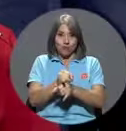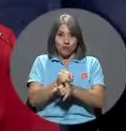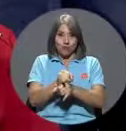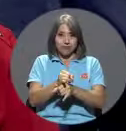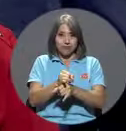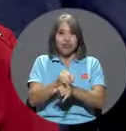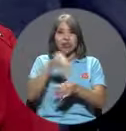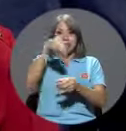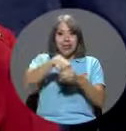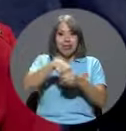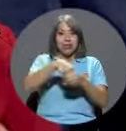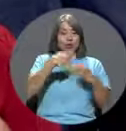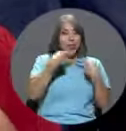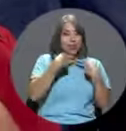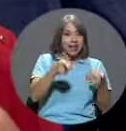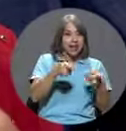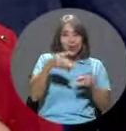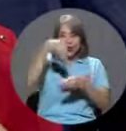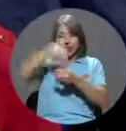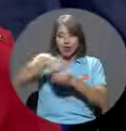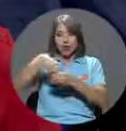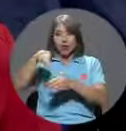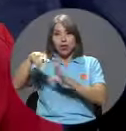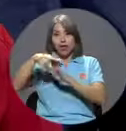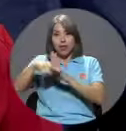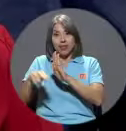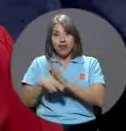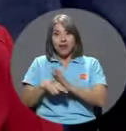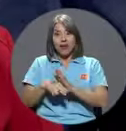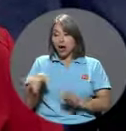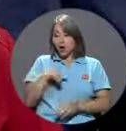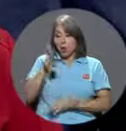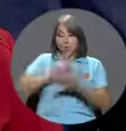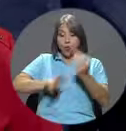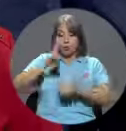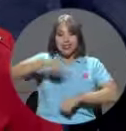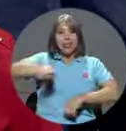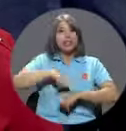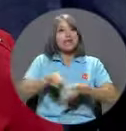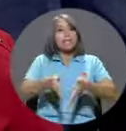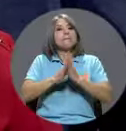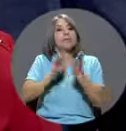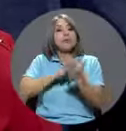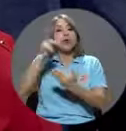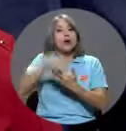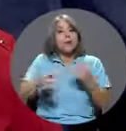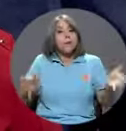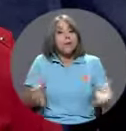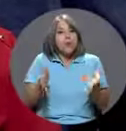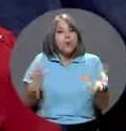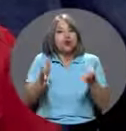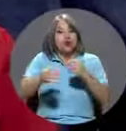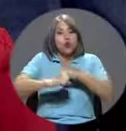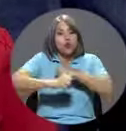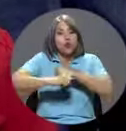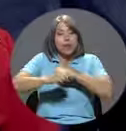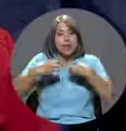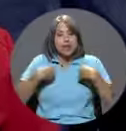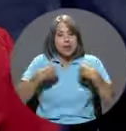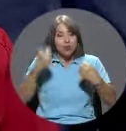del decreto y la normativa. Como Universidad Nacional, se nos pide tener programas de promoción y prevención de la salud y de salud